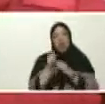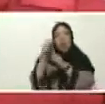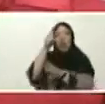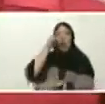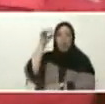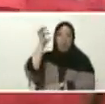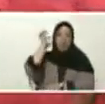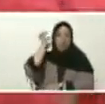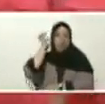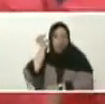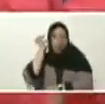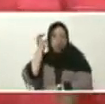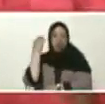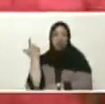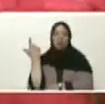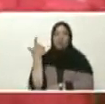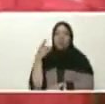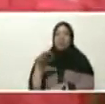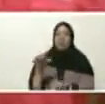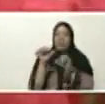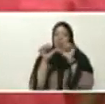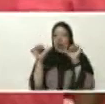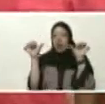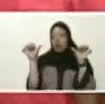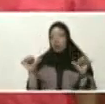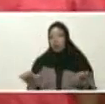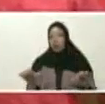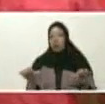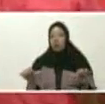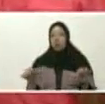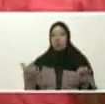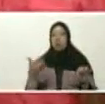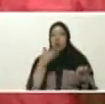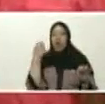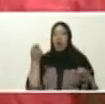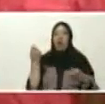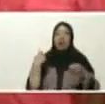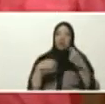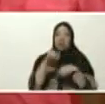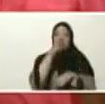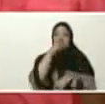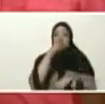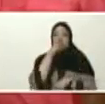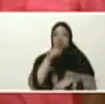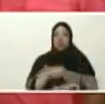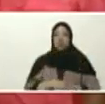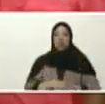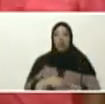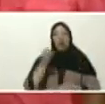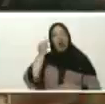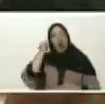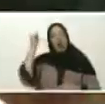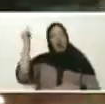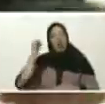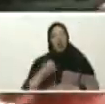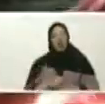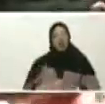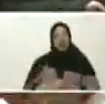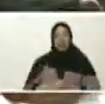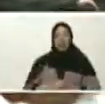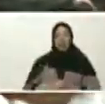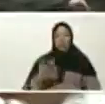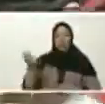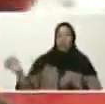lideresas, las estructuras, la maquinaria, la idea,